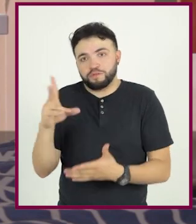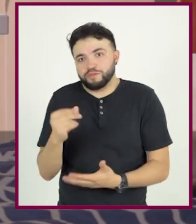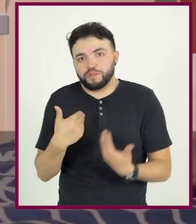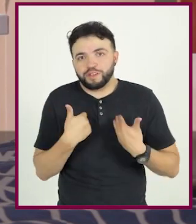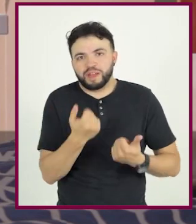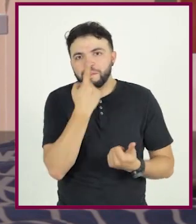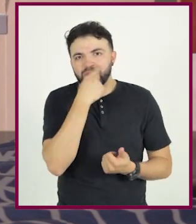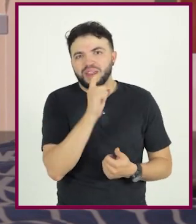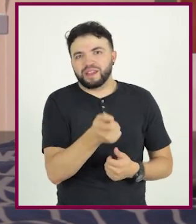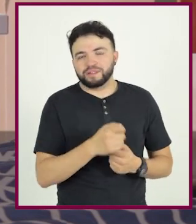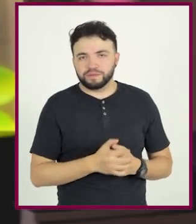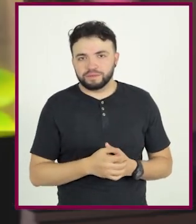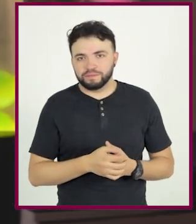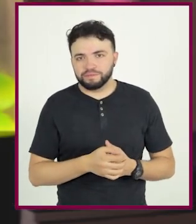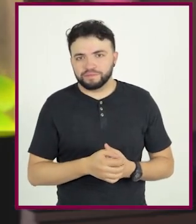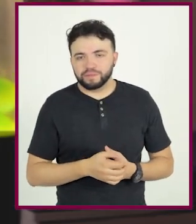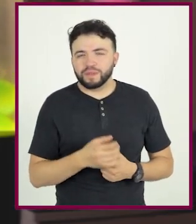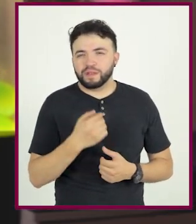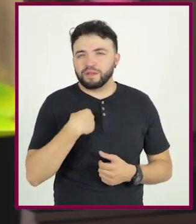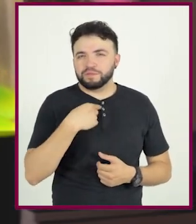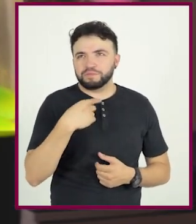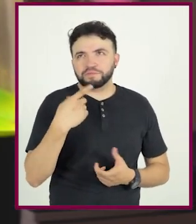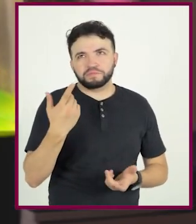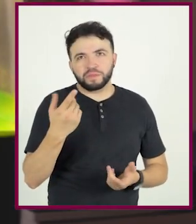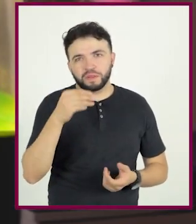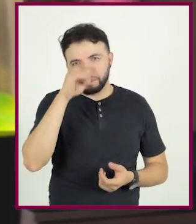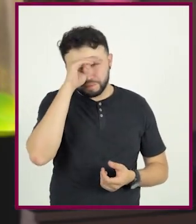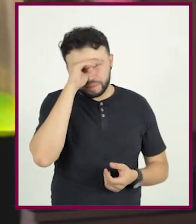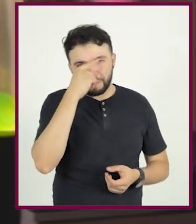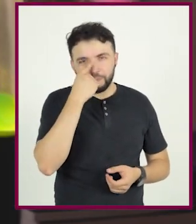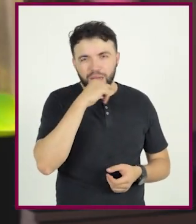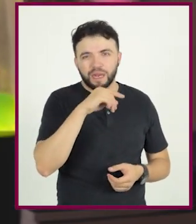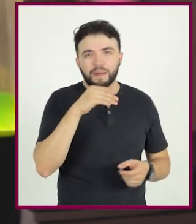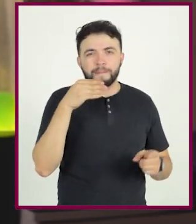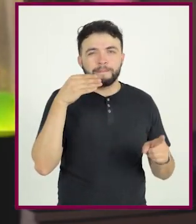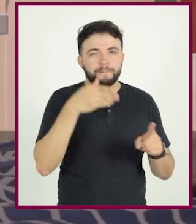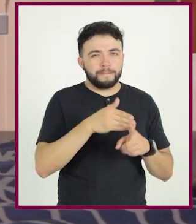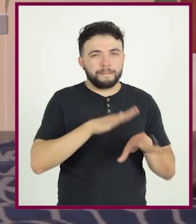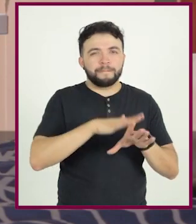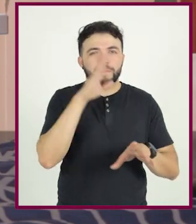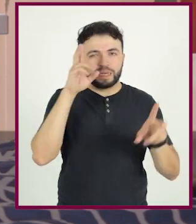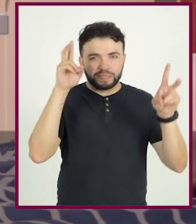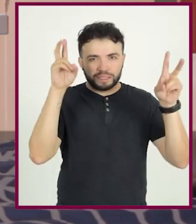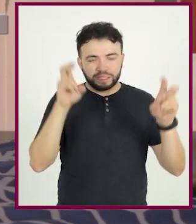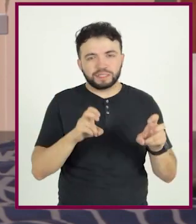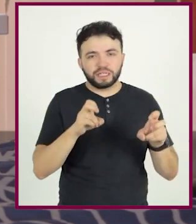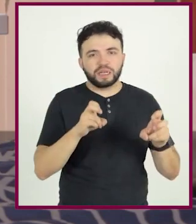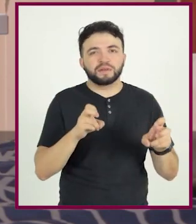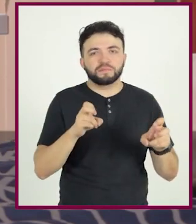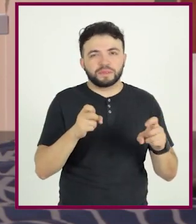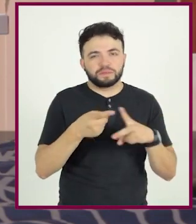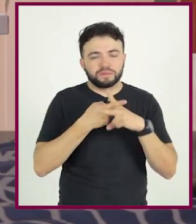todavía no entiendes para qué. Propongo que para saber más del tema comencemos. Con los